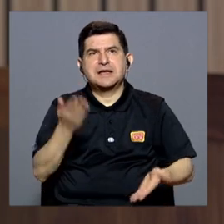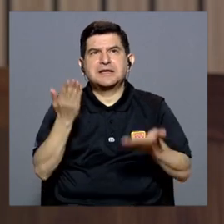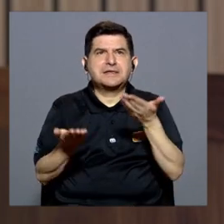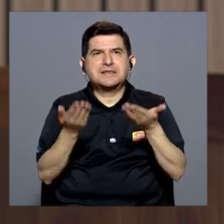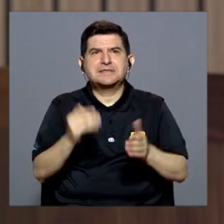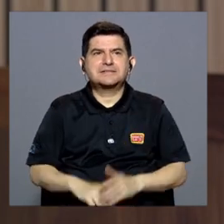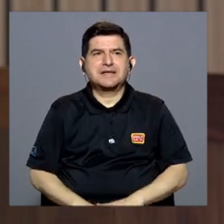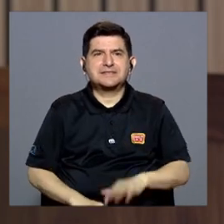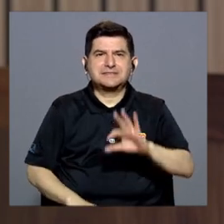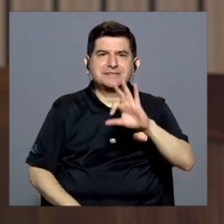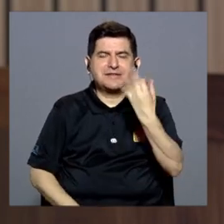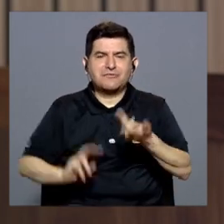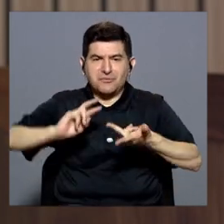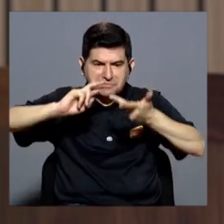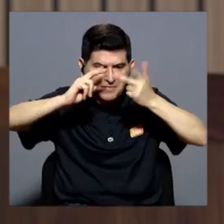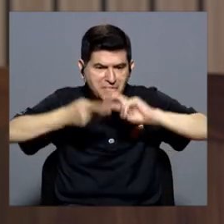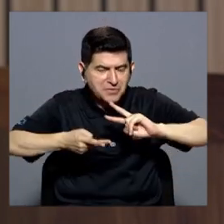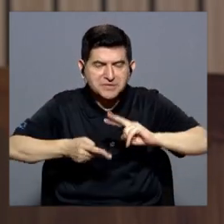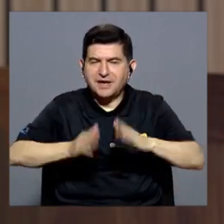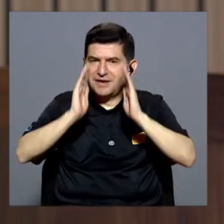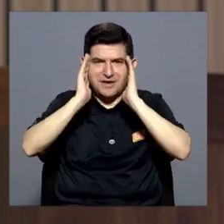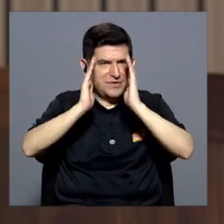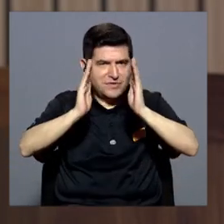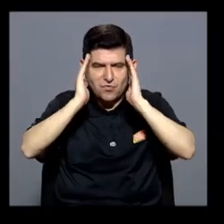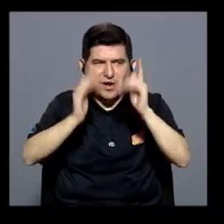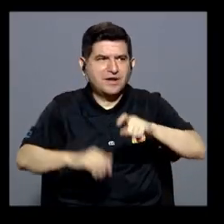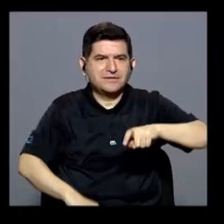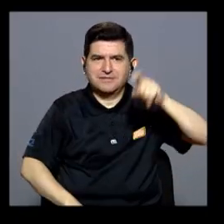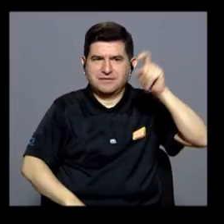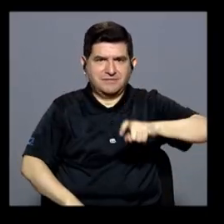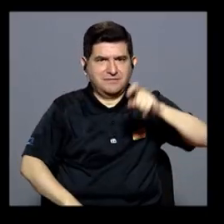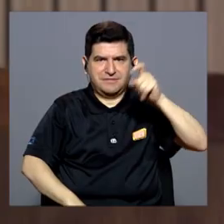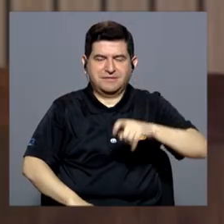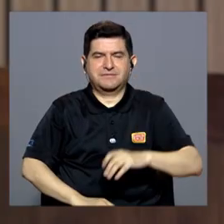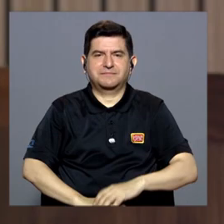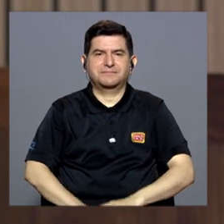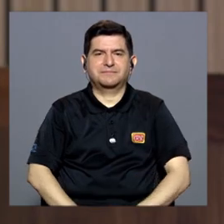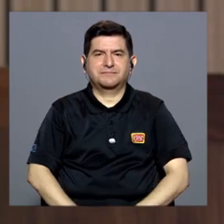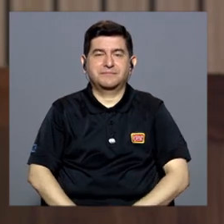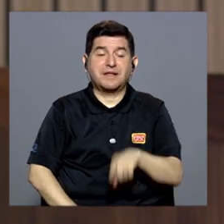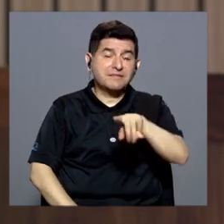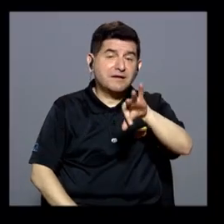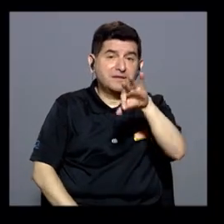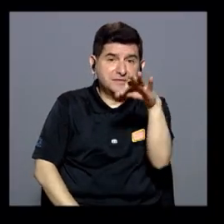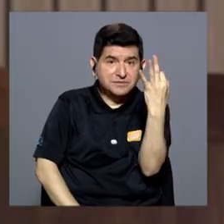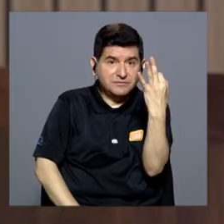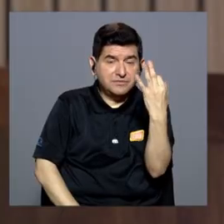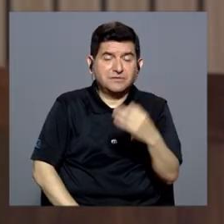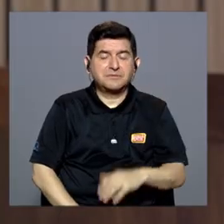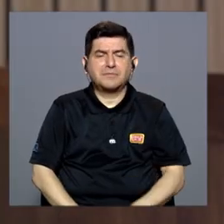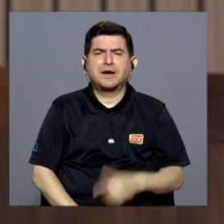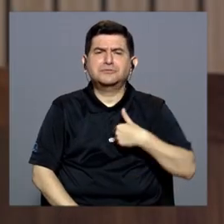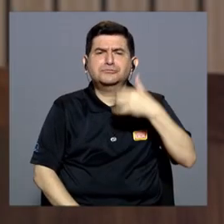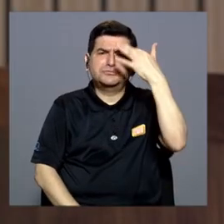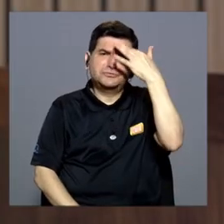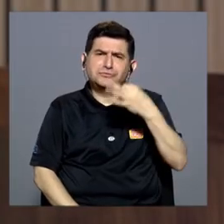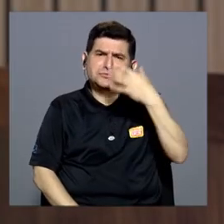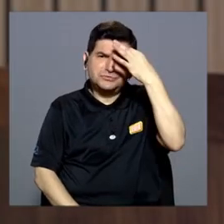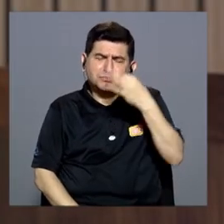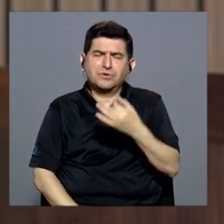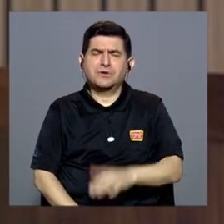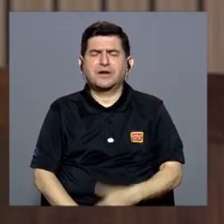paradójicamente, y no respondiendo realmente a las necesidades. En ese sentido, creo que